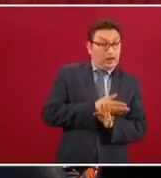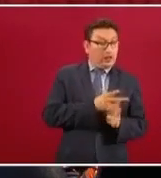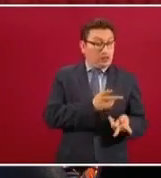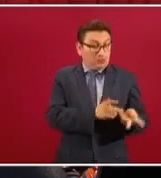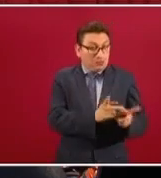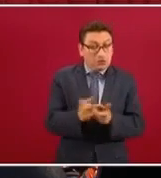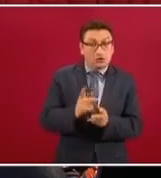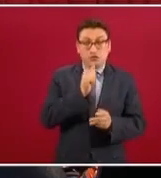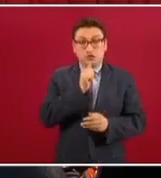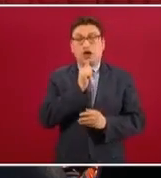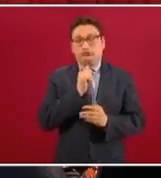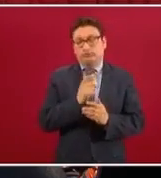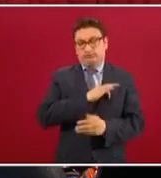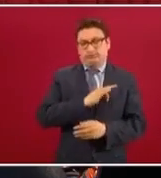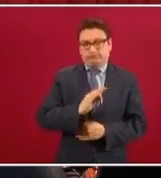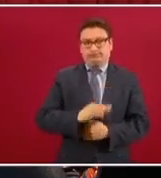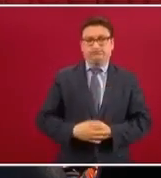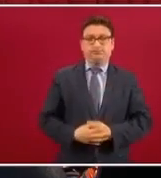días.